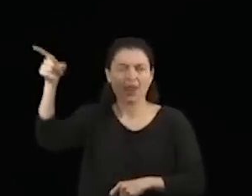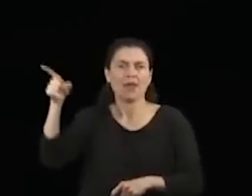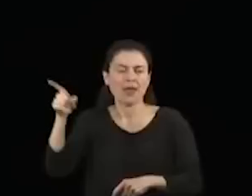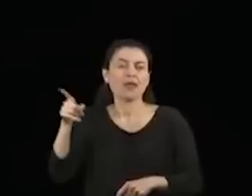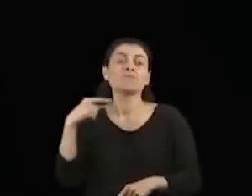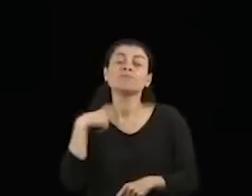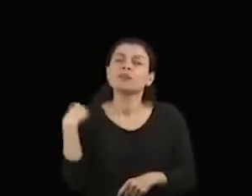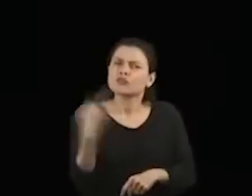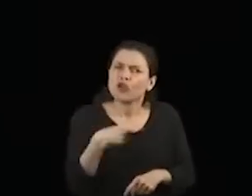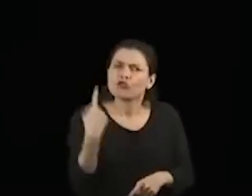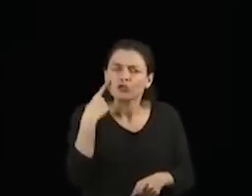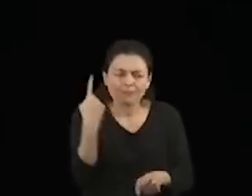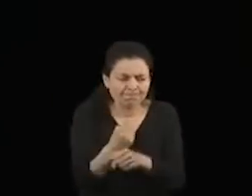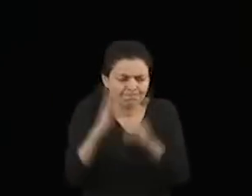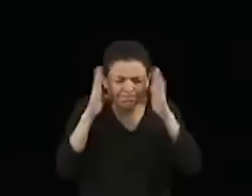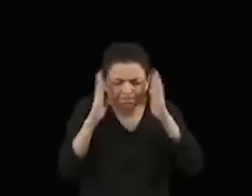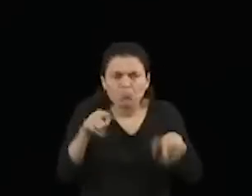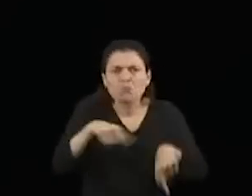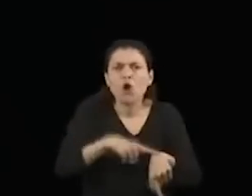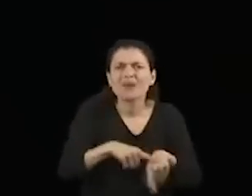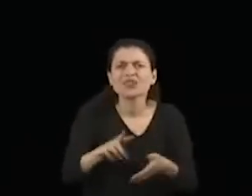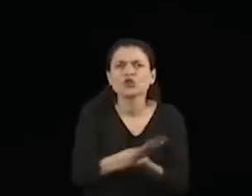entonces era, bueno, ¿cómo arreglamos esto?